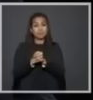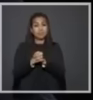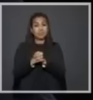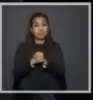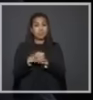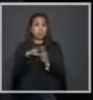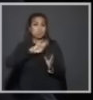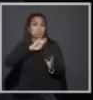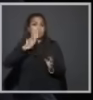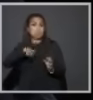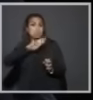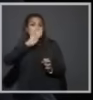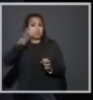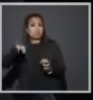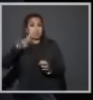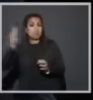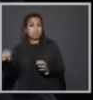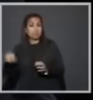asesinatos,